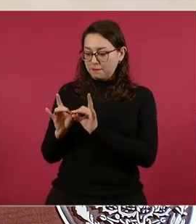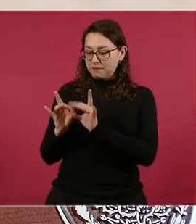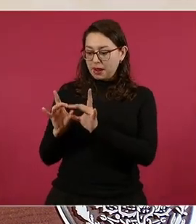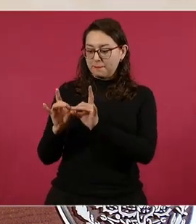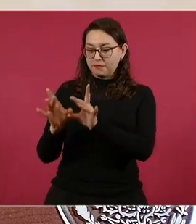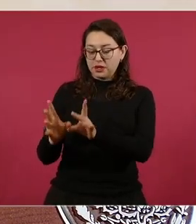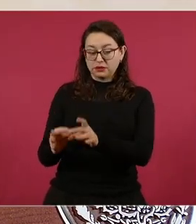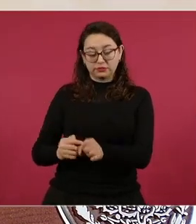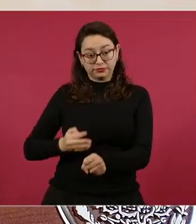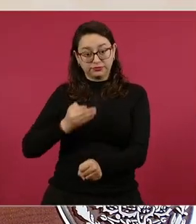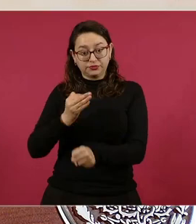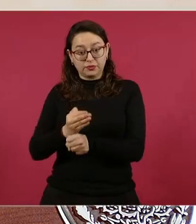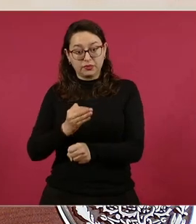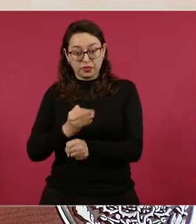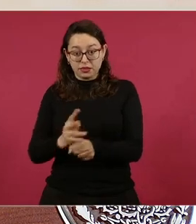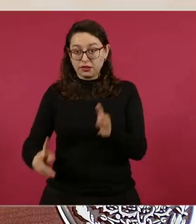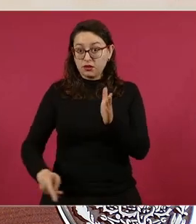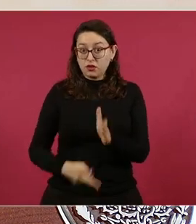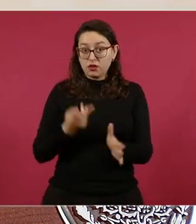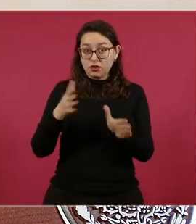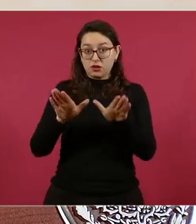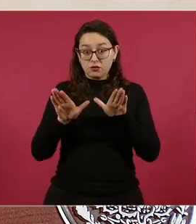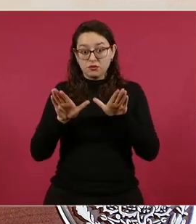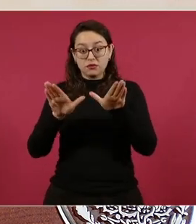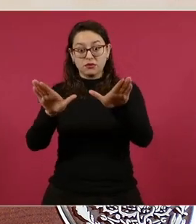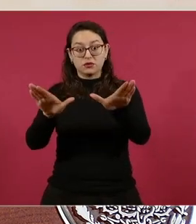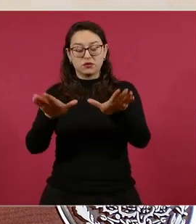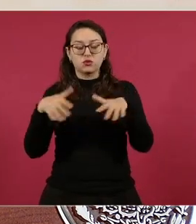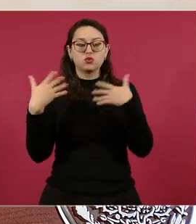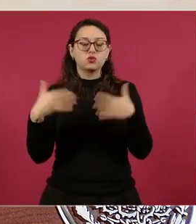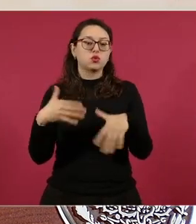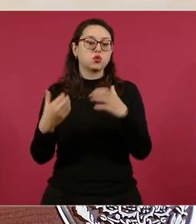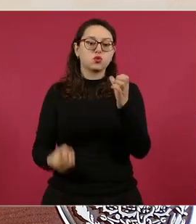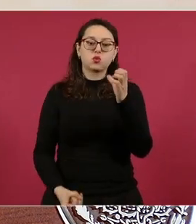que estamos en una etapa nueva, sobre todo para los jóvenes,